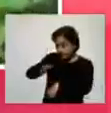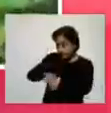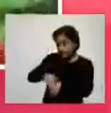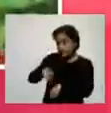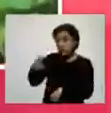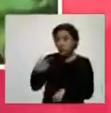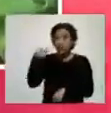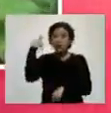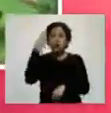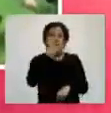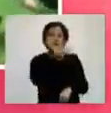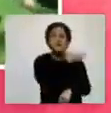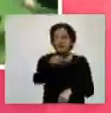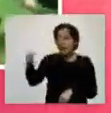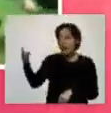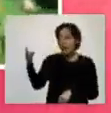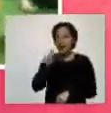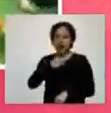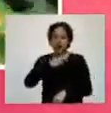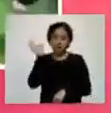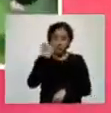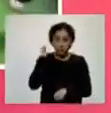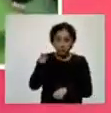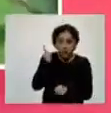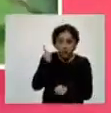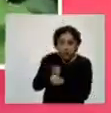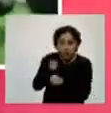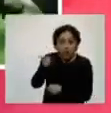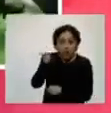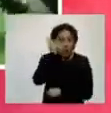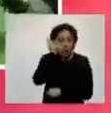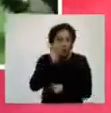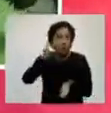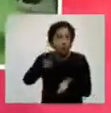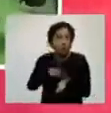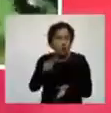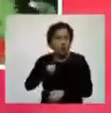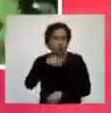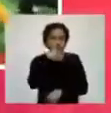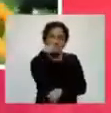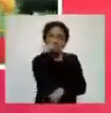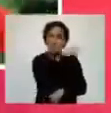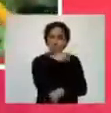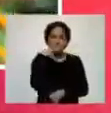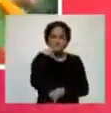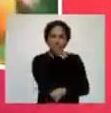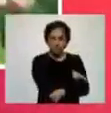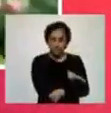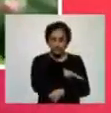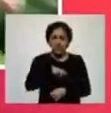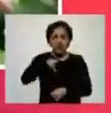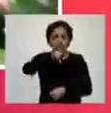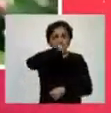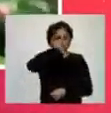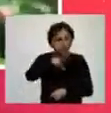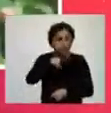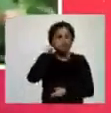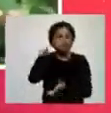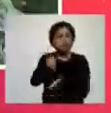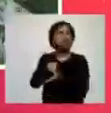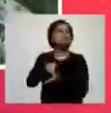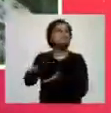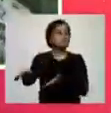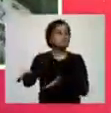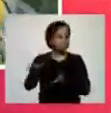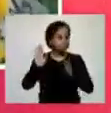ver durmiendo, le informáramos de inmediato. Y cuando se lo digamos... No podrá regresar a la colmena